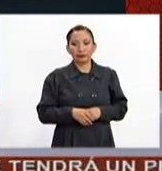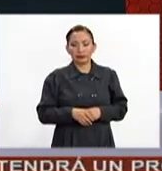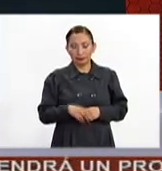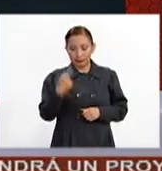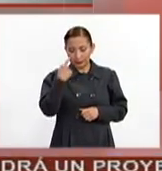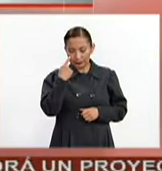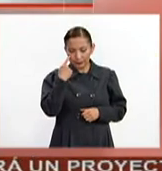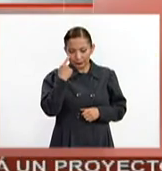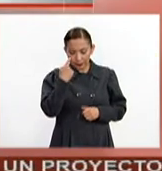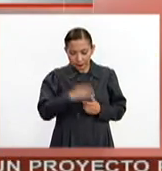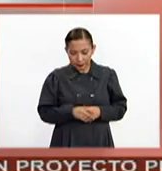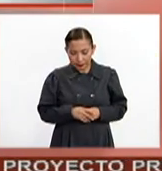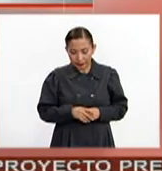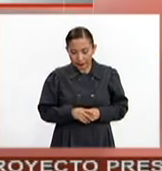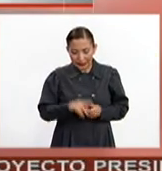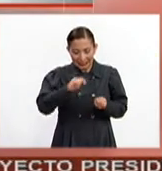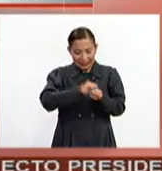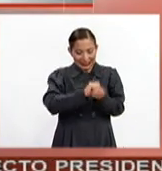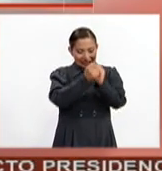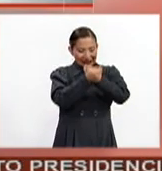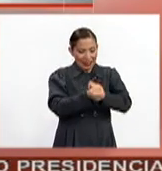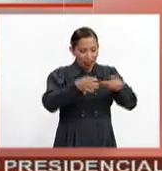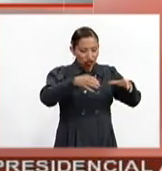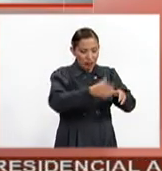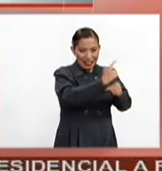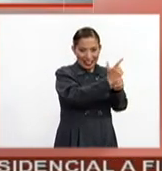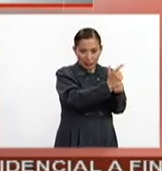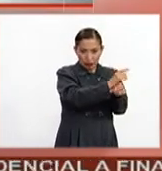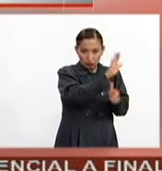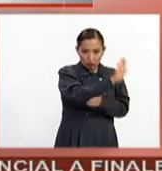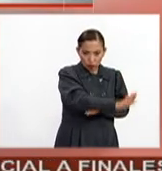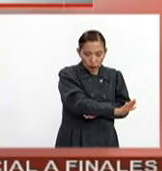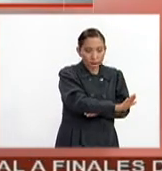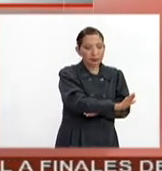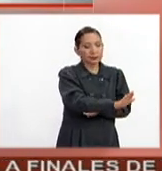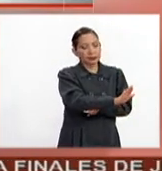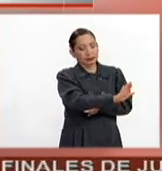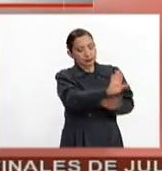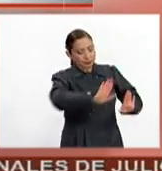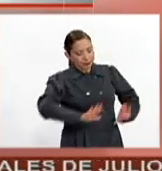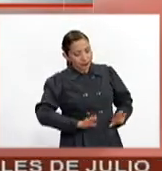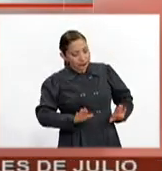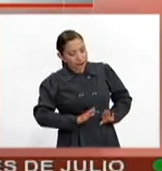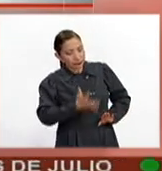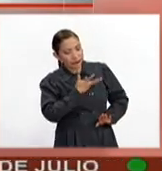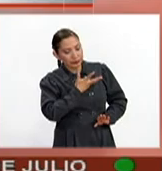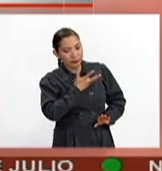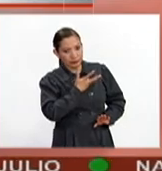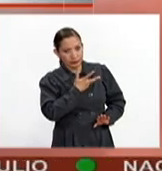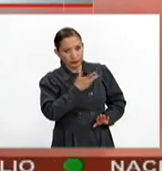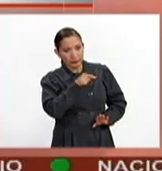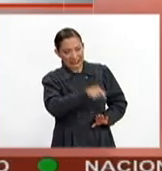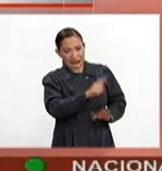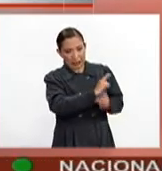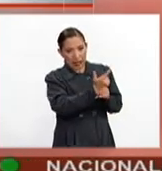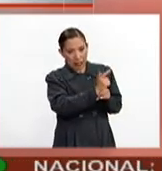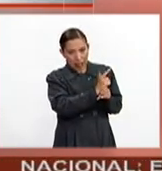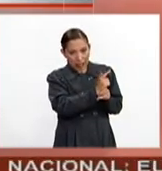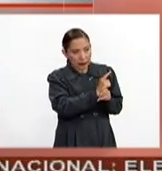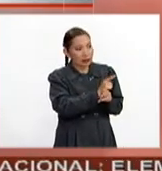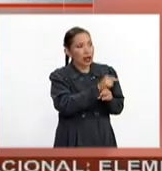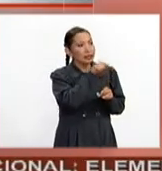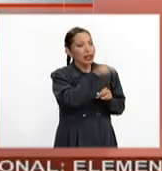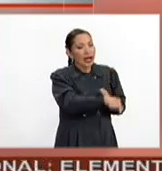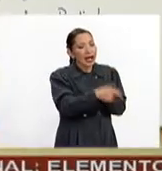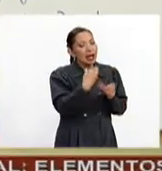Pues mire, en traducción, en la licenciatura en traducción, se tienen, bueno, esta es una licenciatura que